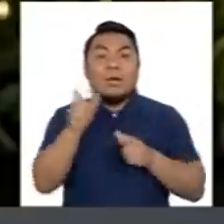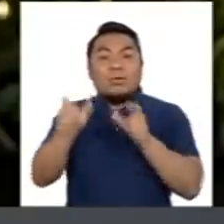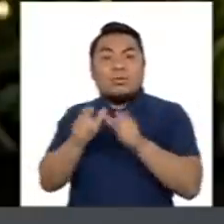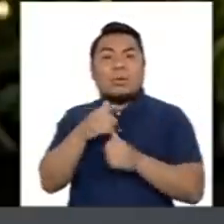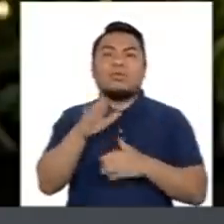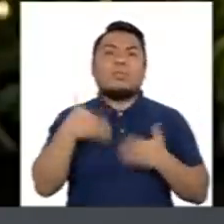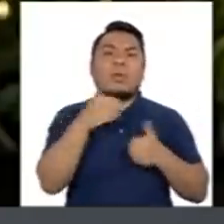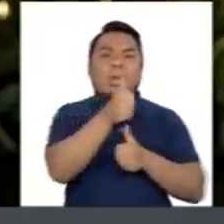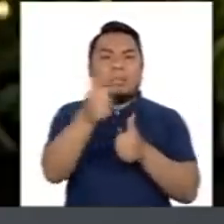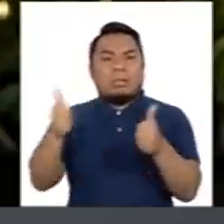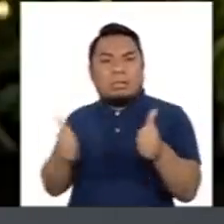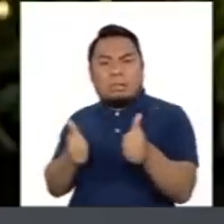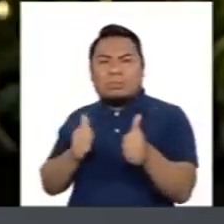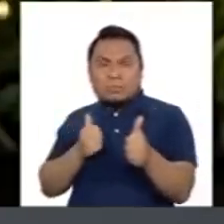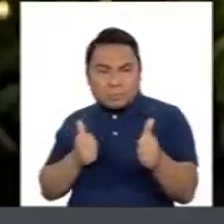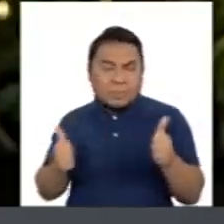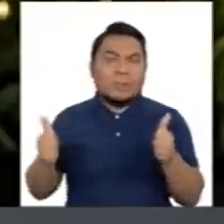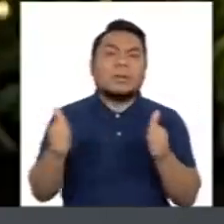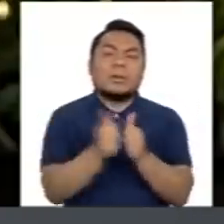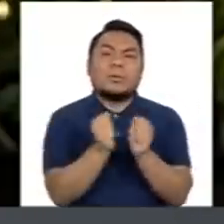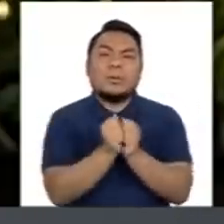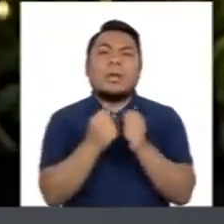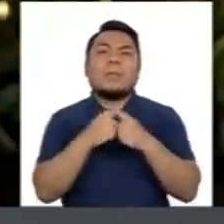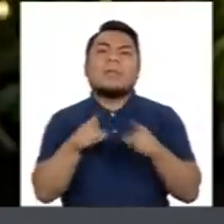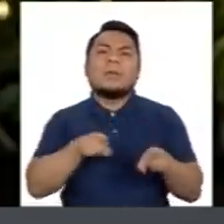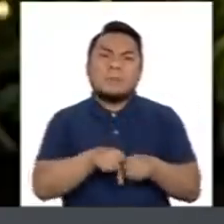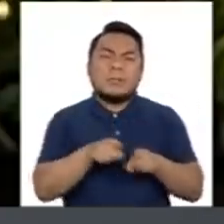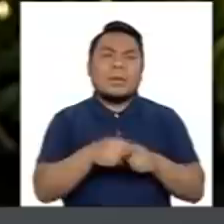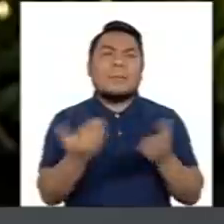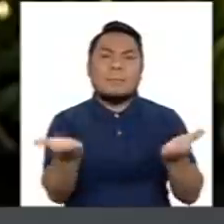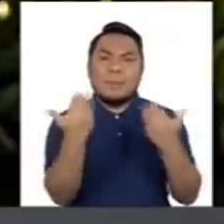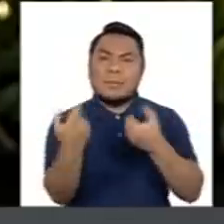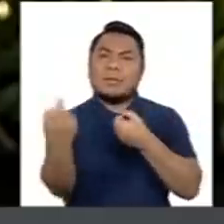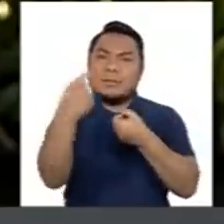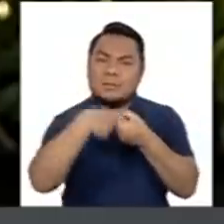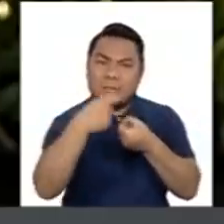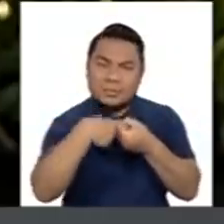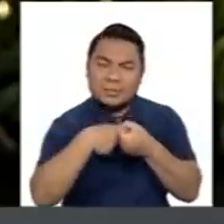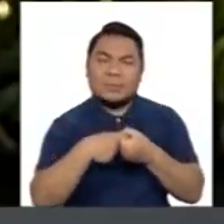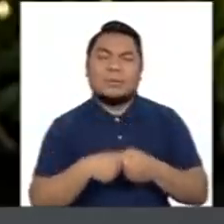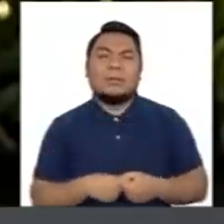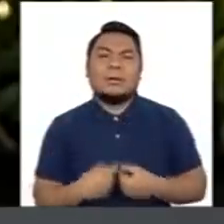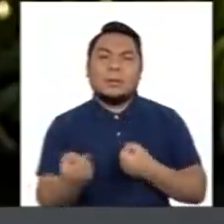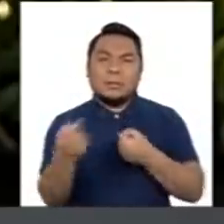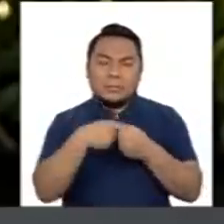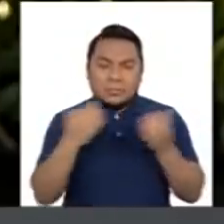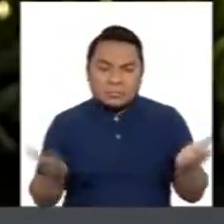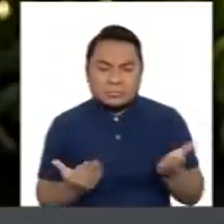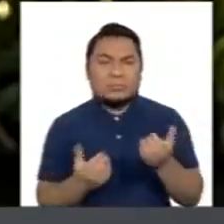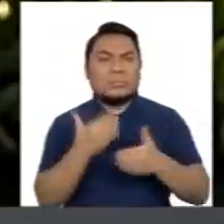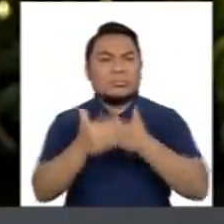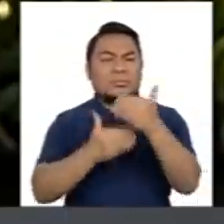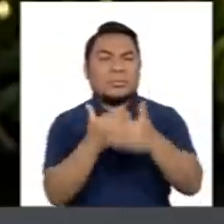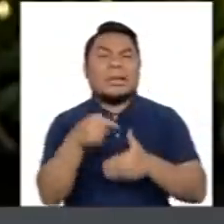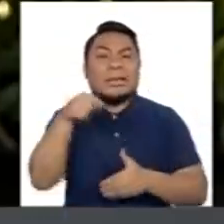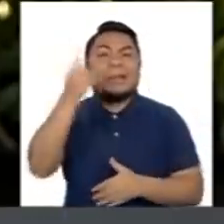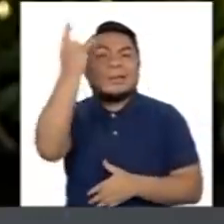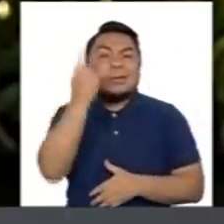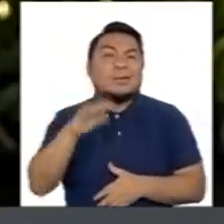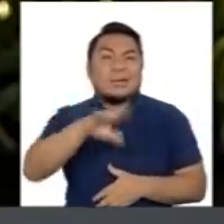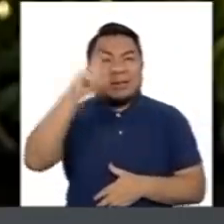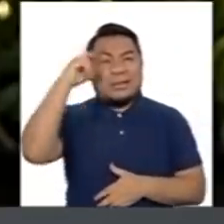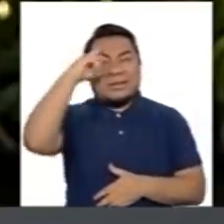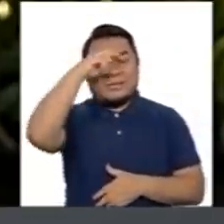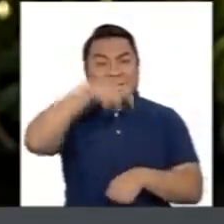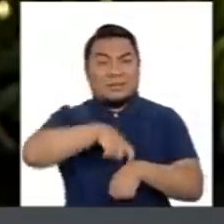margen. Reclamamos un mayor nivel de participación, de involucramiento. Esta emergencia tan